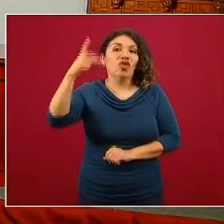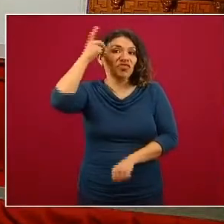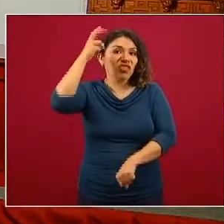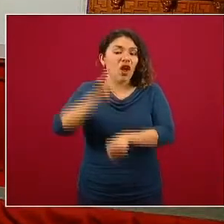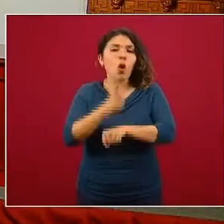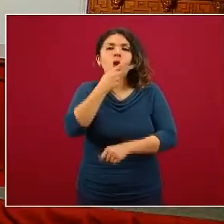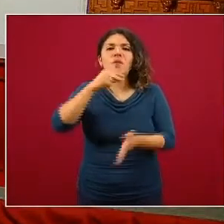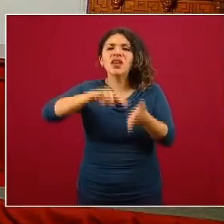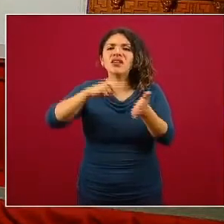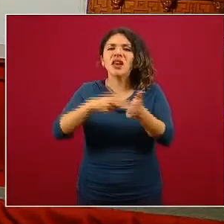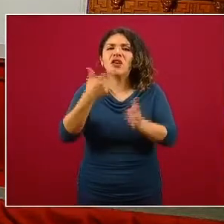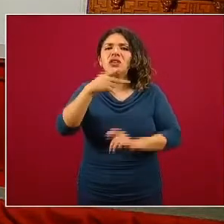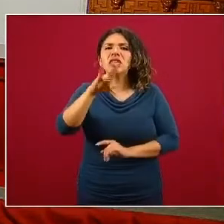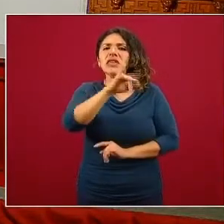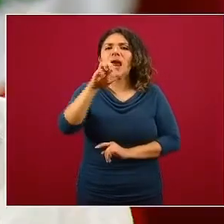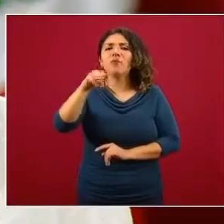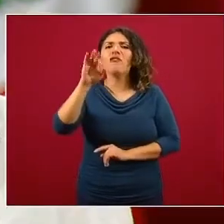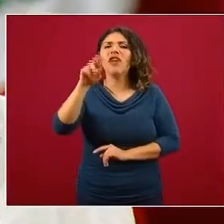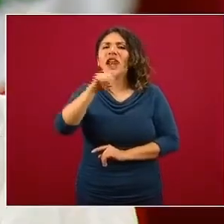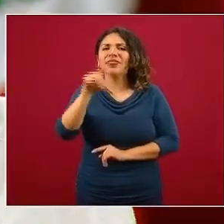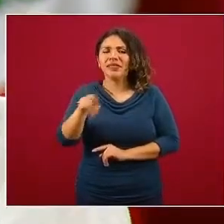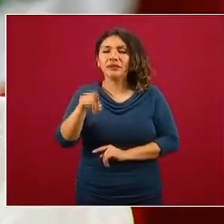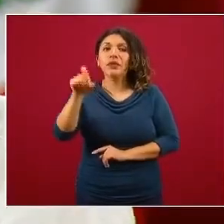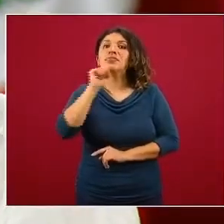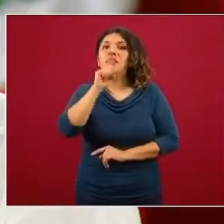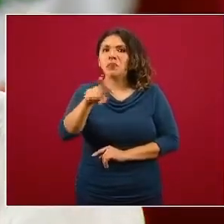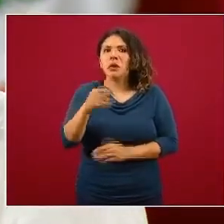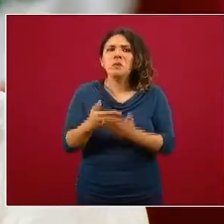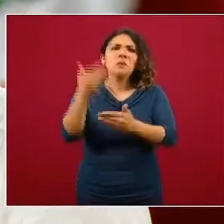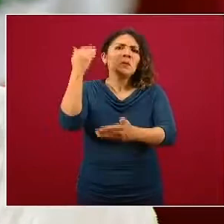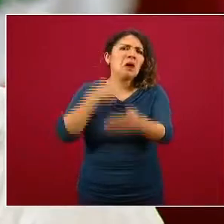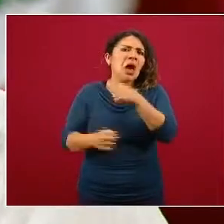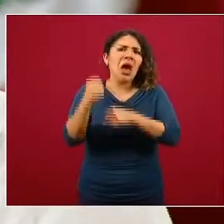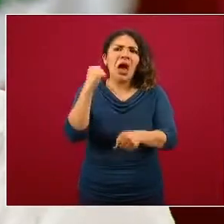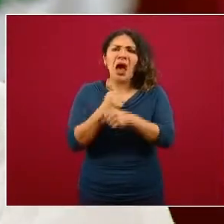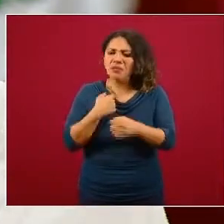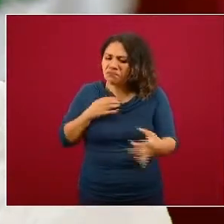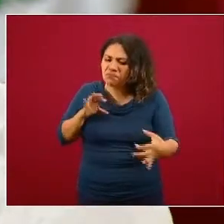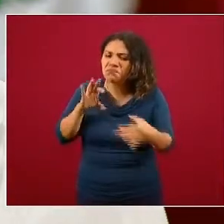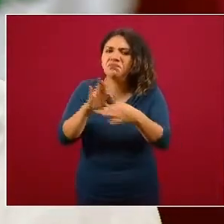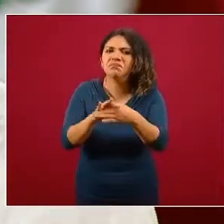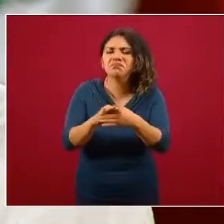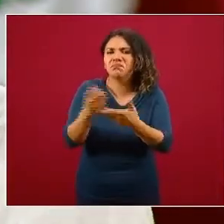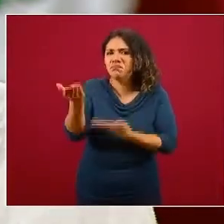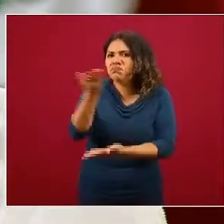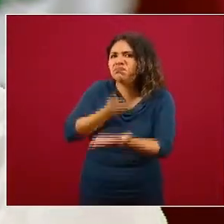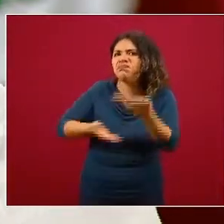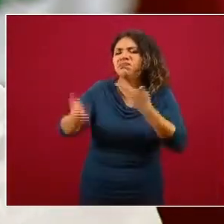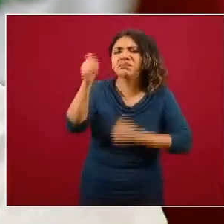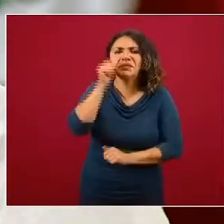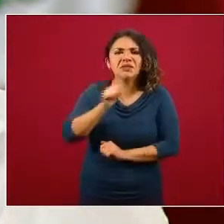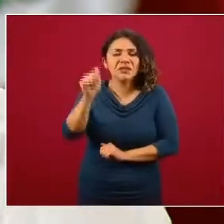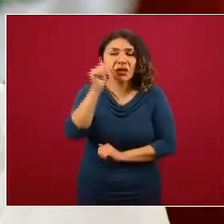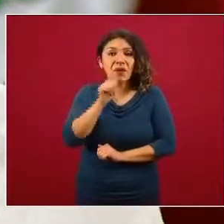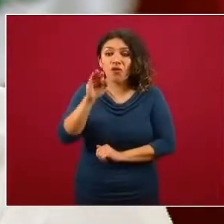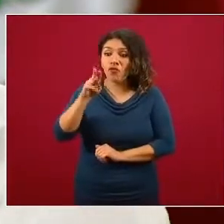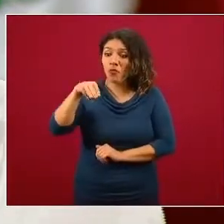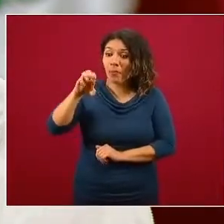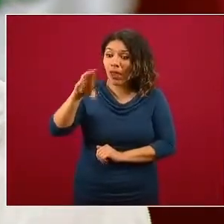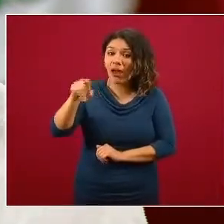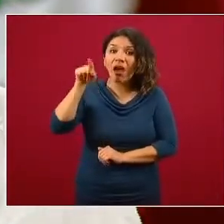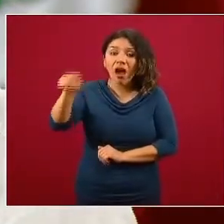el ingeniero Guillermo Fernández de la Garza, con quien también desde hace muchos años hemos tenido cooperación, y FUMEC